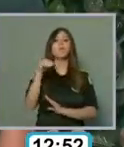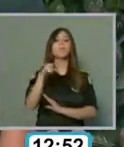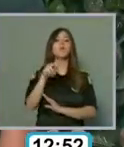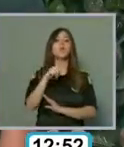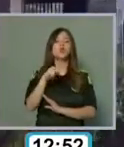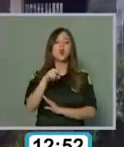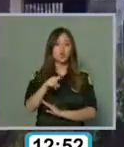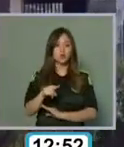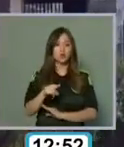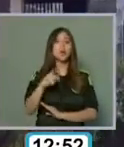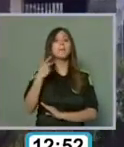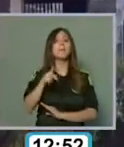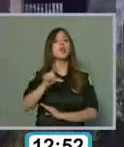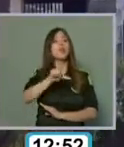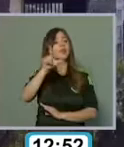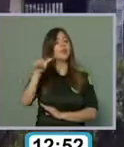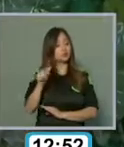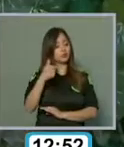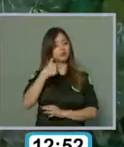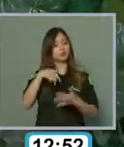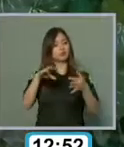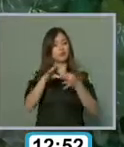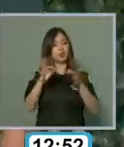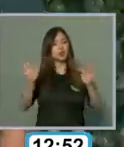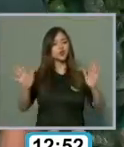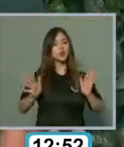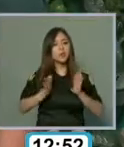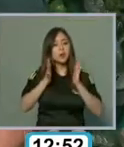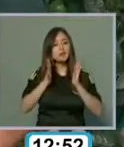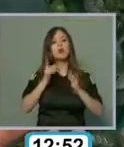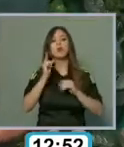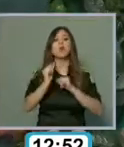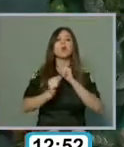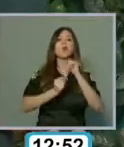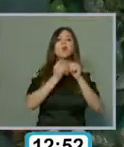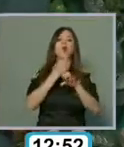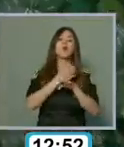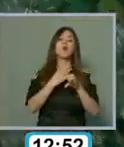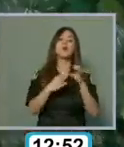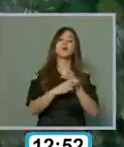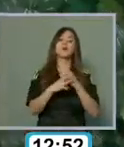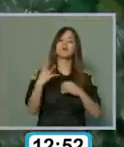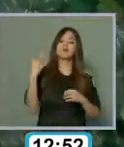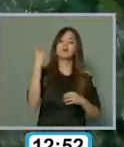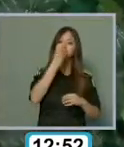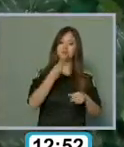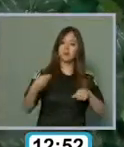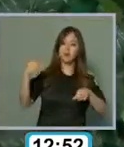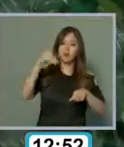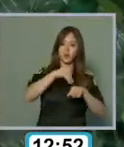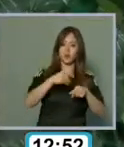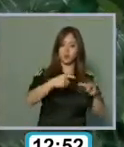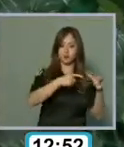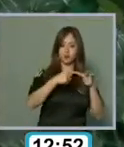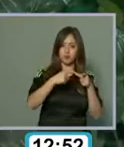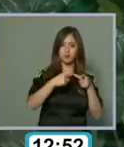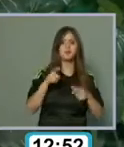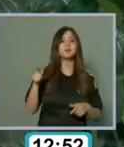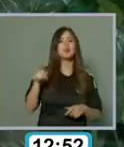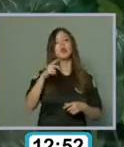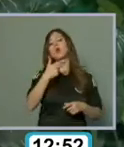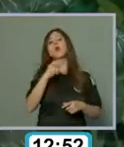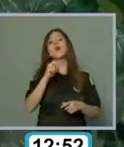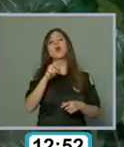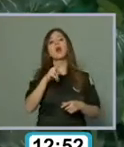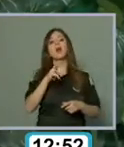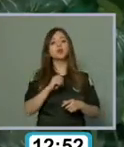una sorpresita que va a estar bien buena y vienen muchas cosas bonitas. Y es que está interesante que estos compositores como Horacio Palencia, como